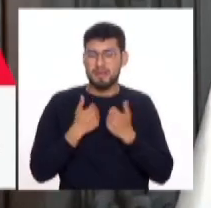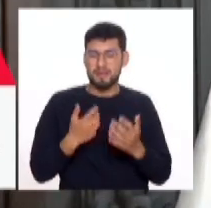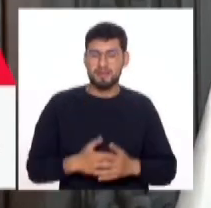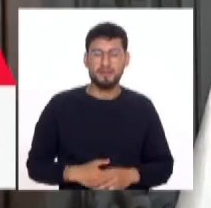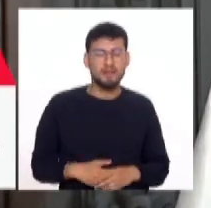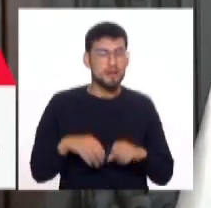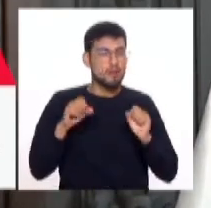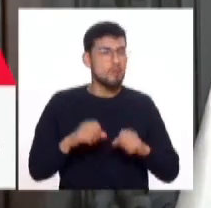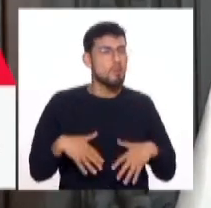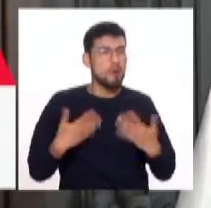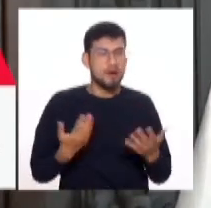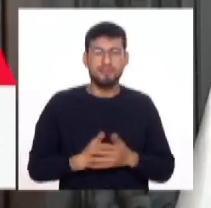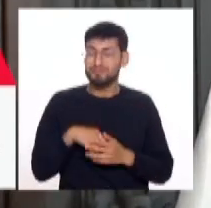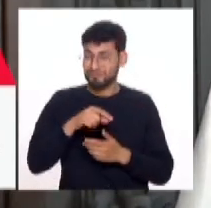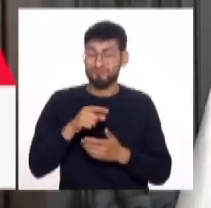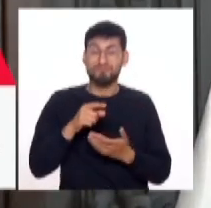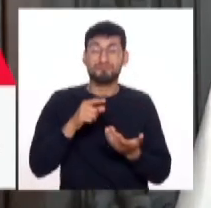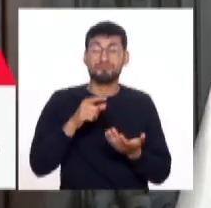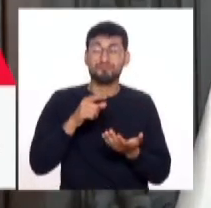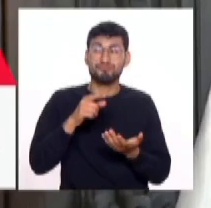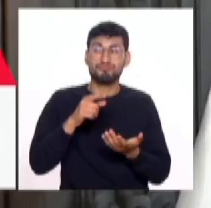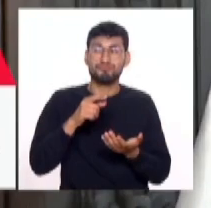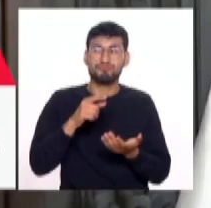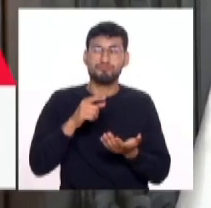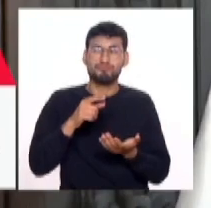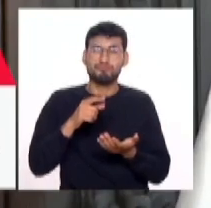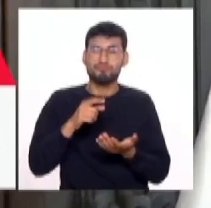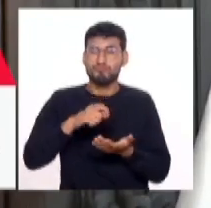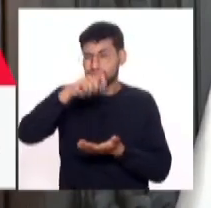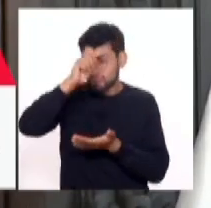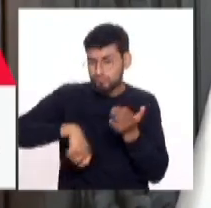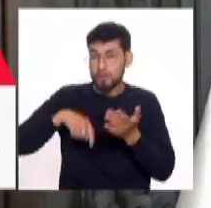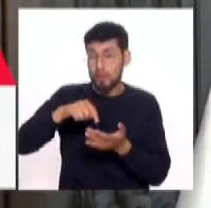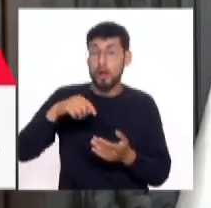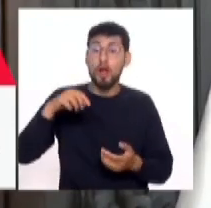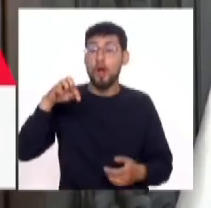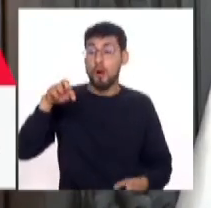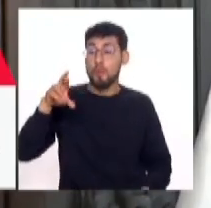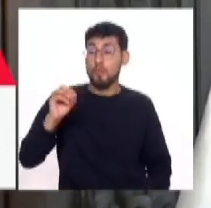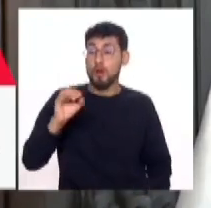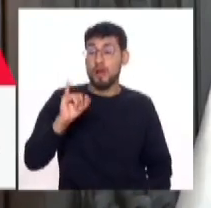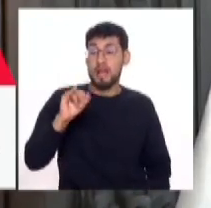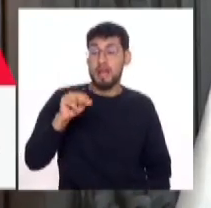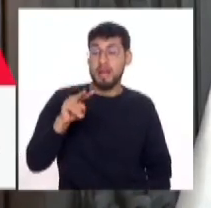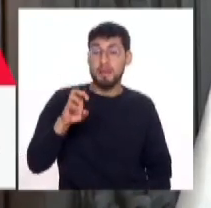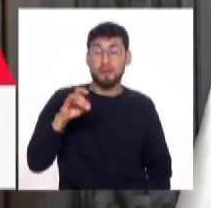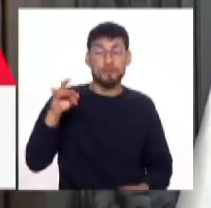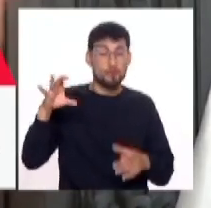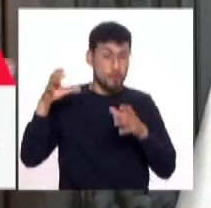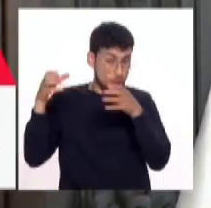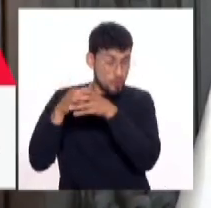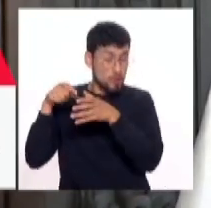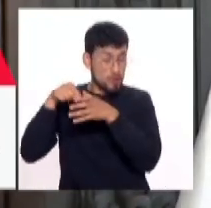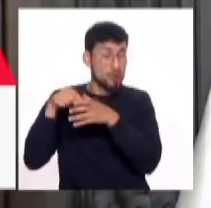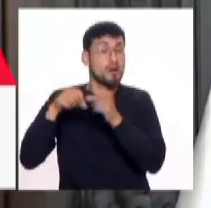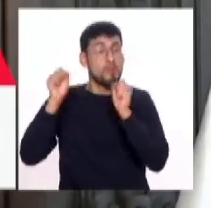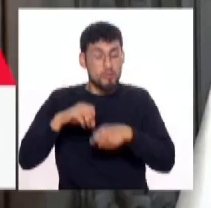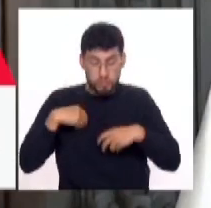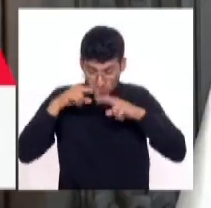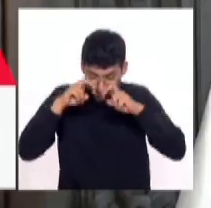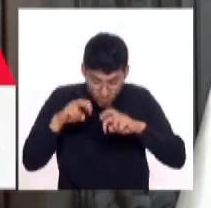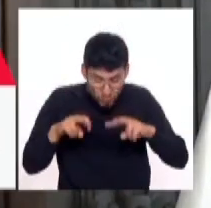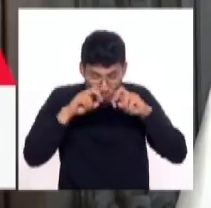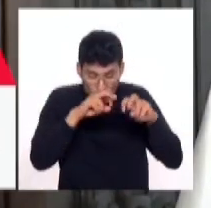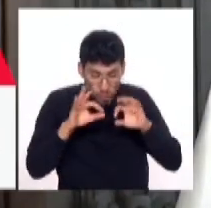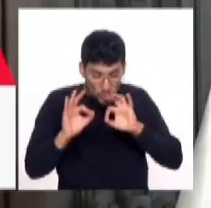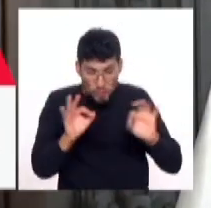que va a permitir este convenio de compro inversión es justamente desarrollar los estudios